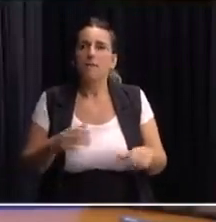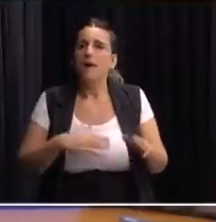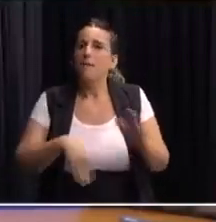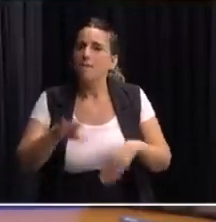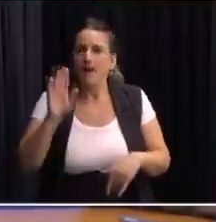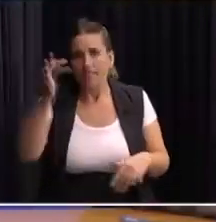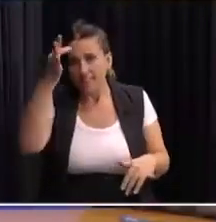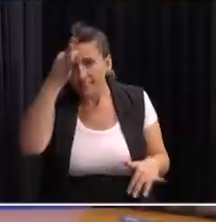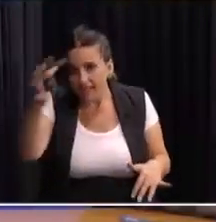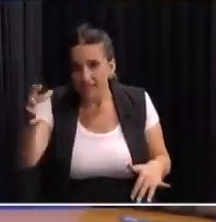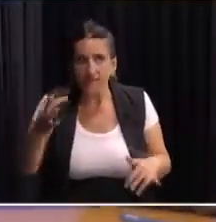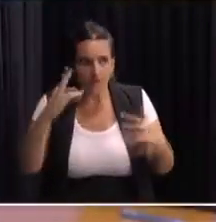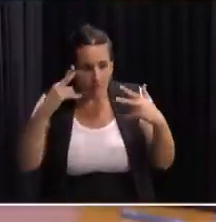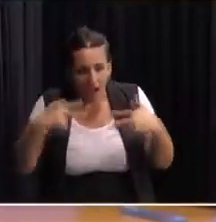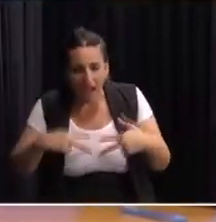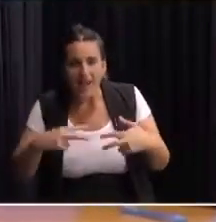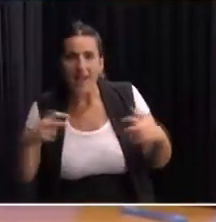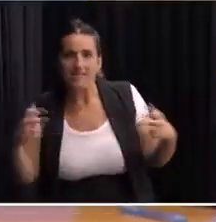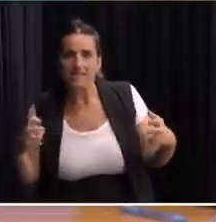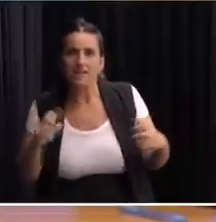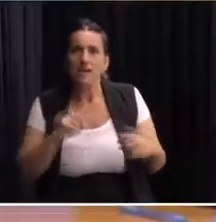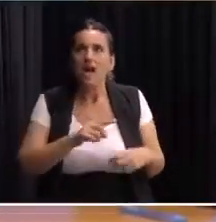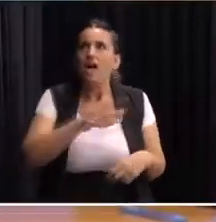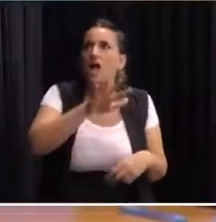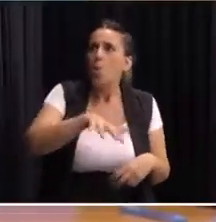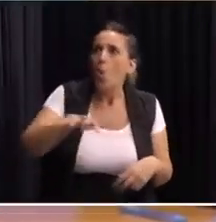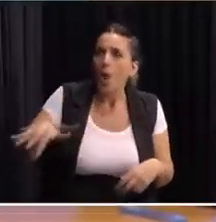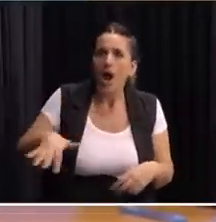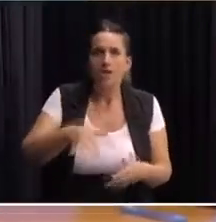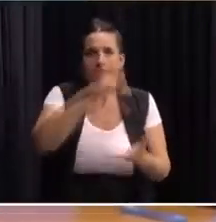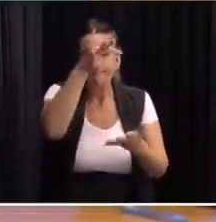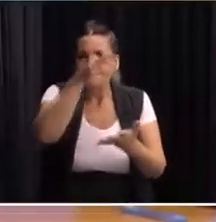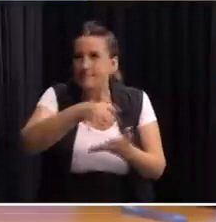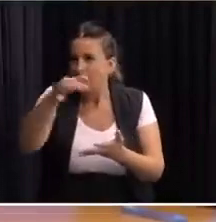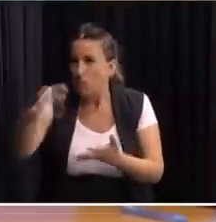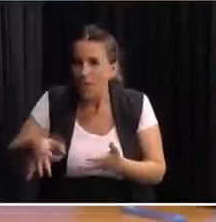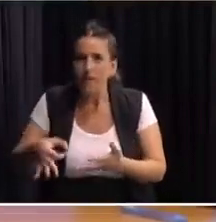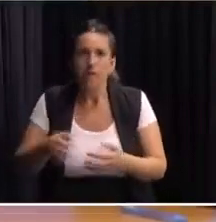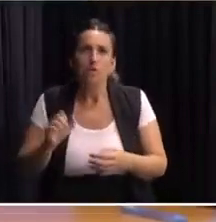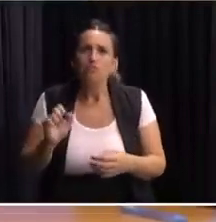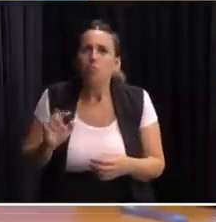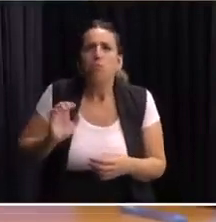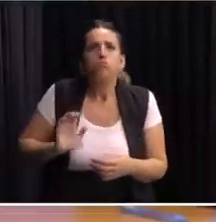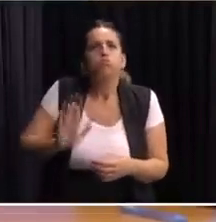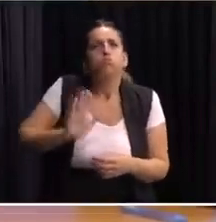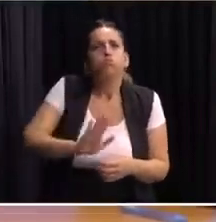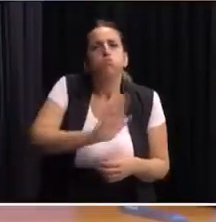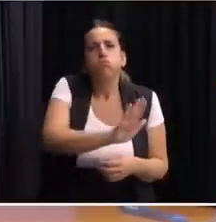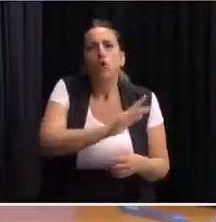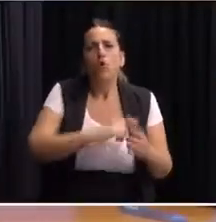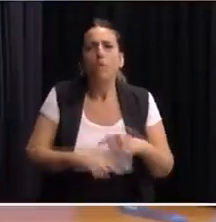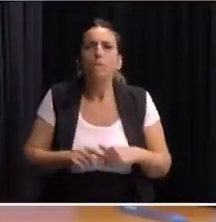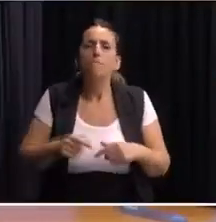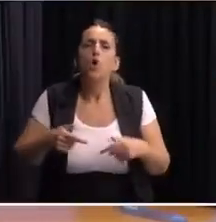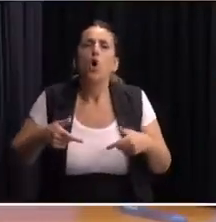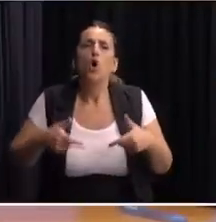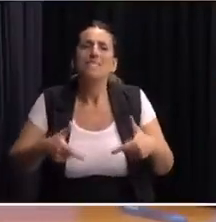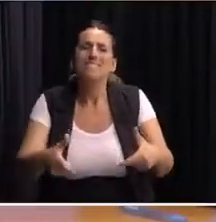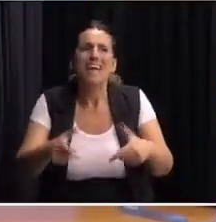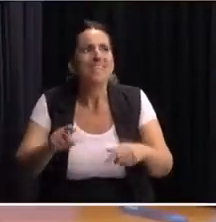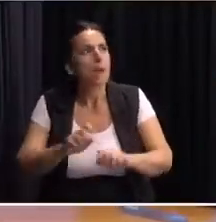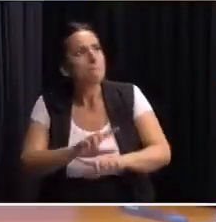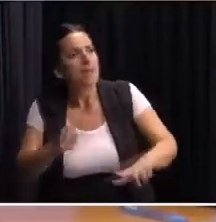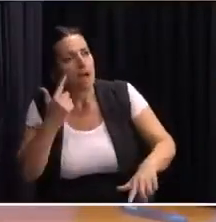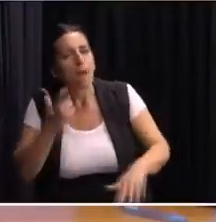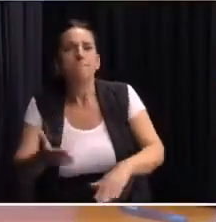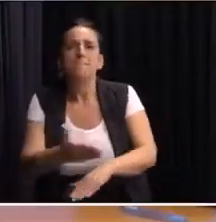esto requirió y esto quizás sea para los más los más técnicos analizar cada localidad la topografía de cada localidad